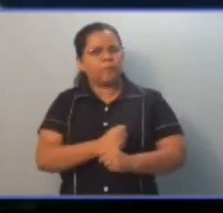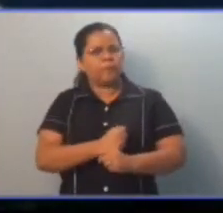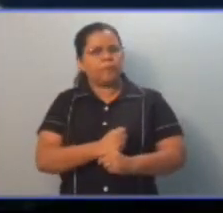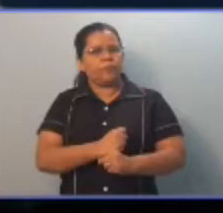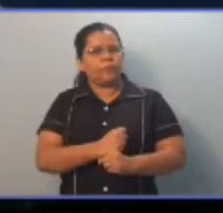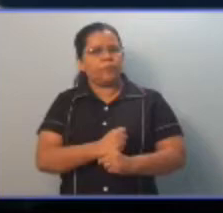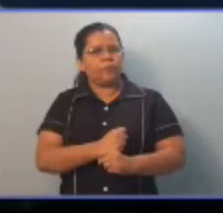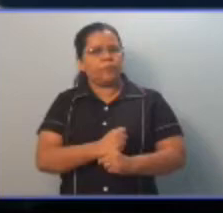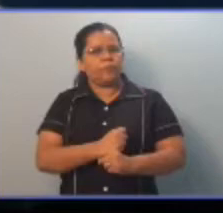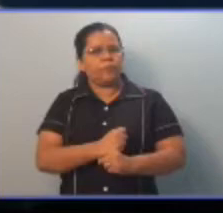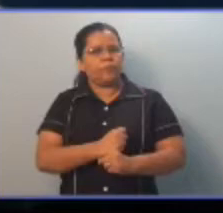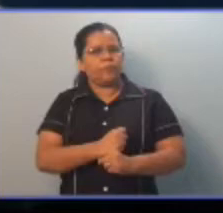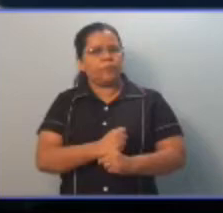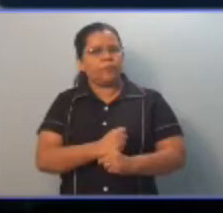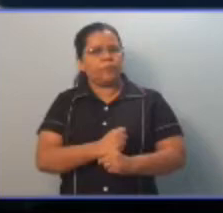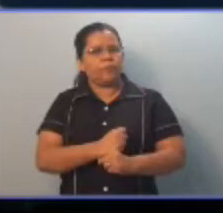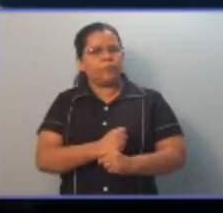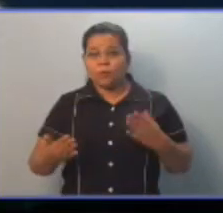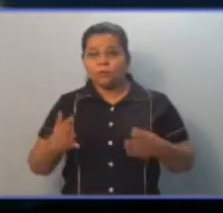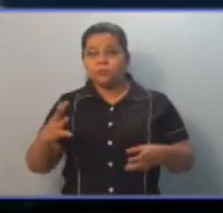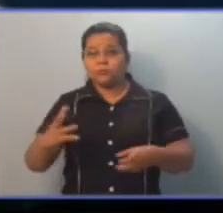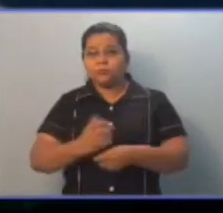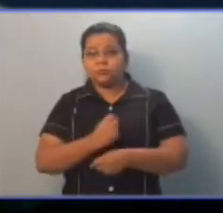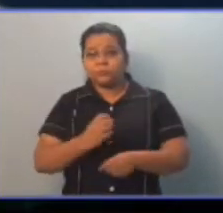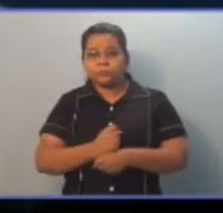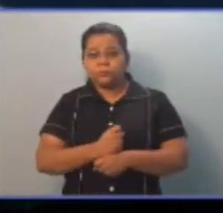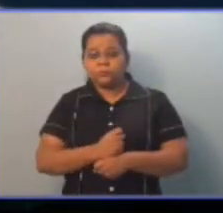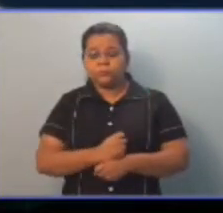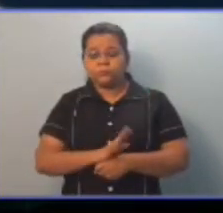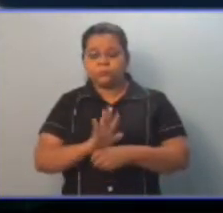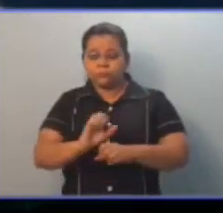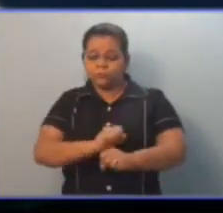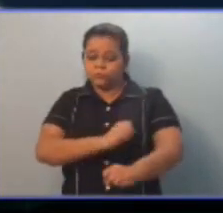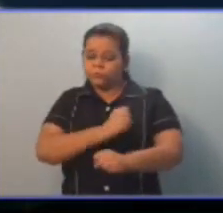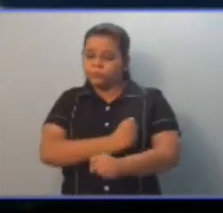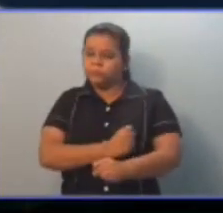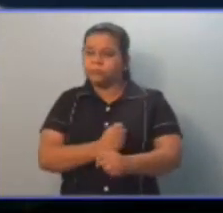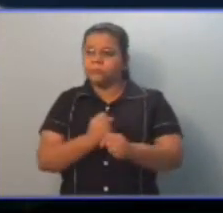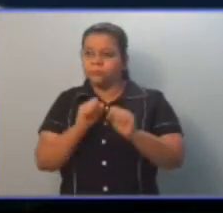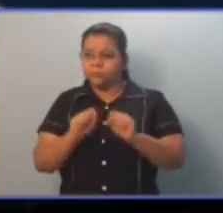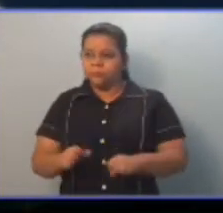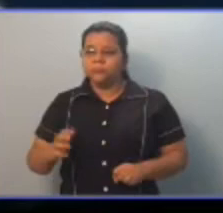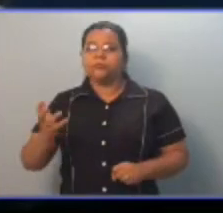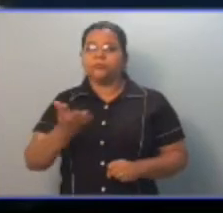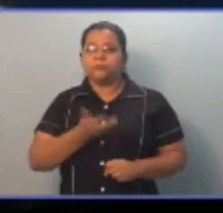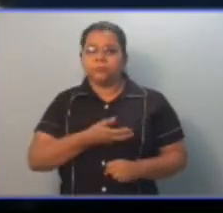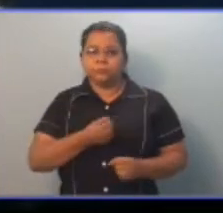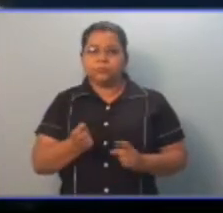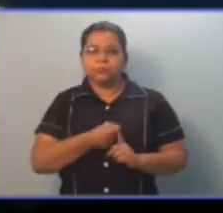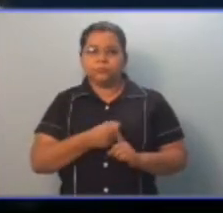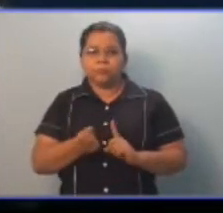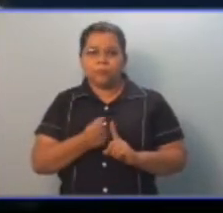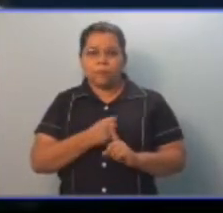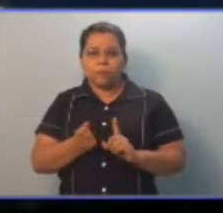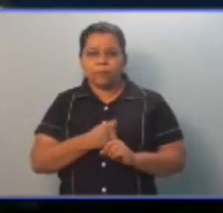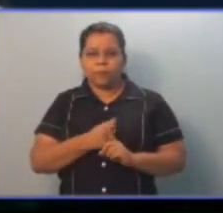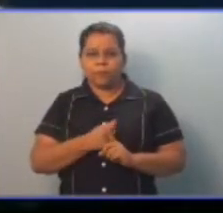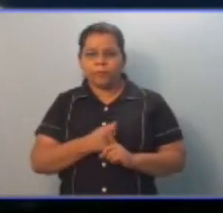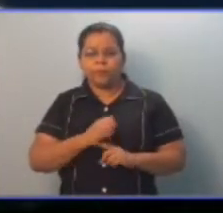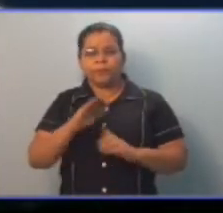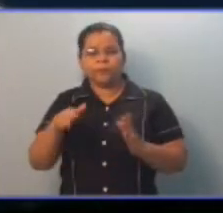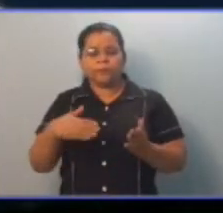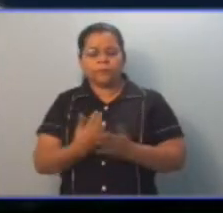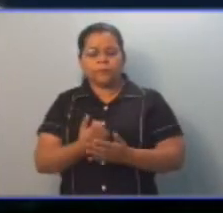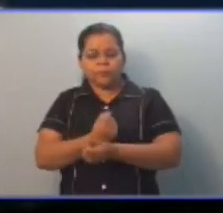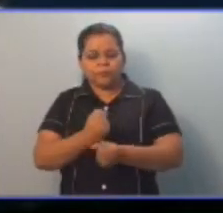punto de cometer abuso con ese poder y llevar a violentar las